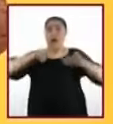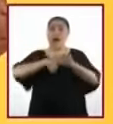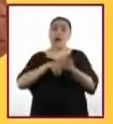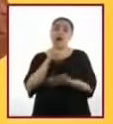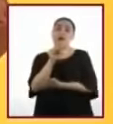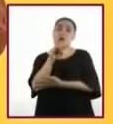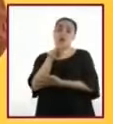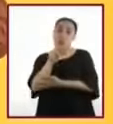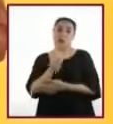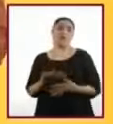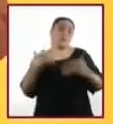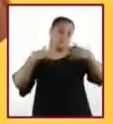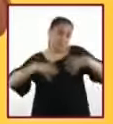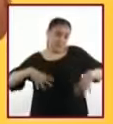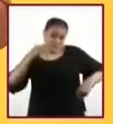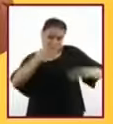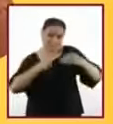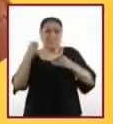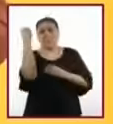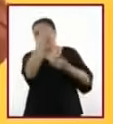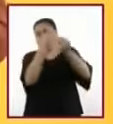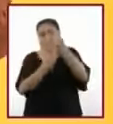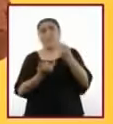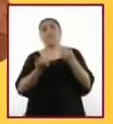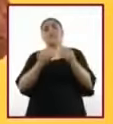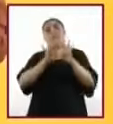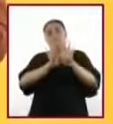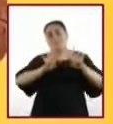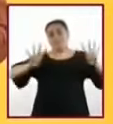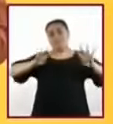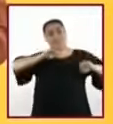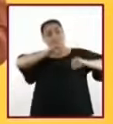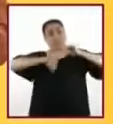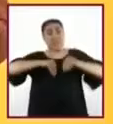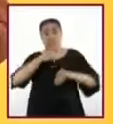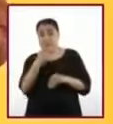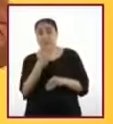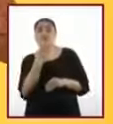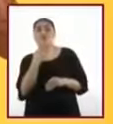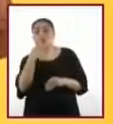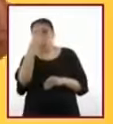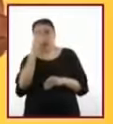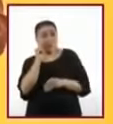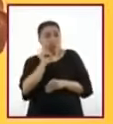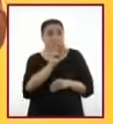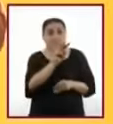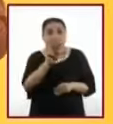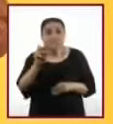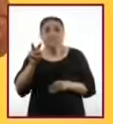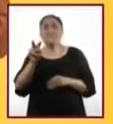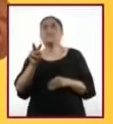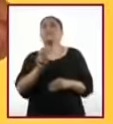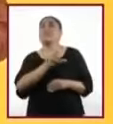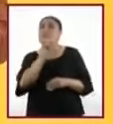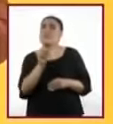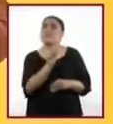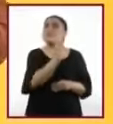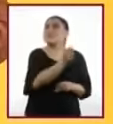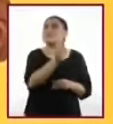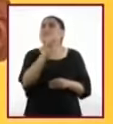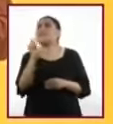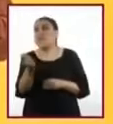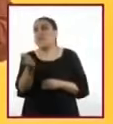del vestuario, el maquillaje y la escenografía, son recursos visuales para acentuar la expresividad e influir en los significados